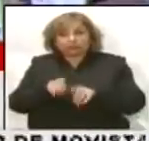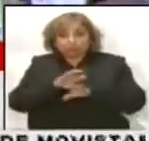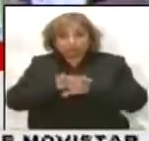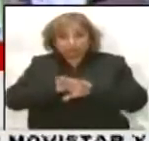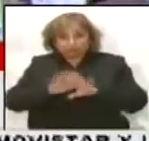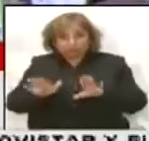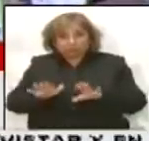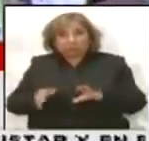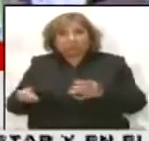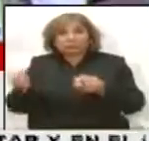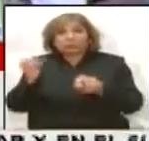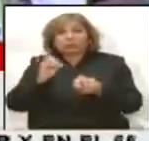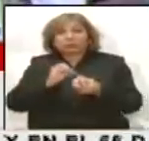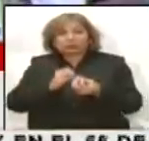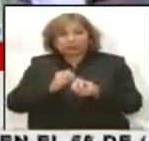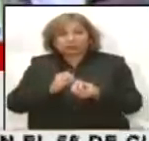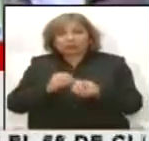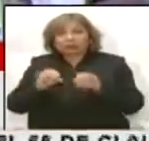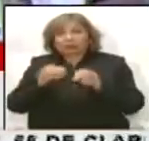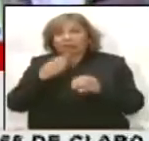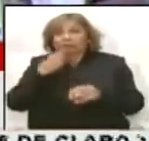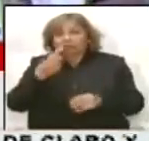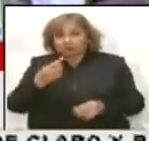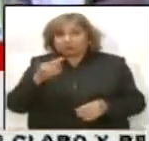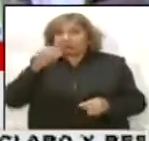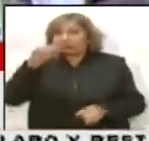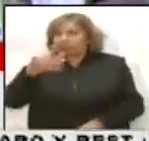de complementarse como información, de que